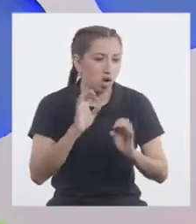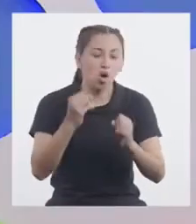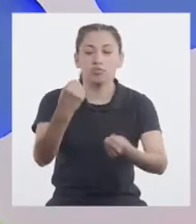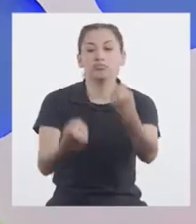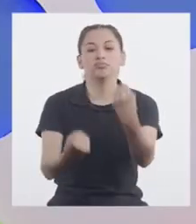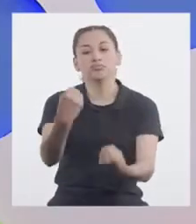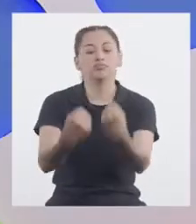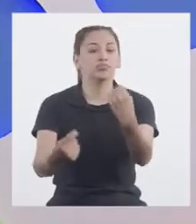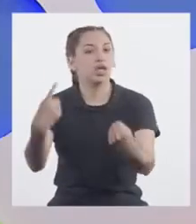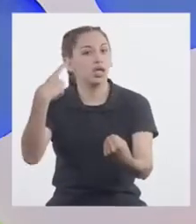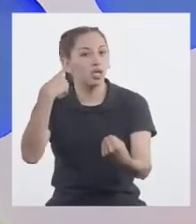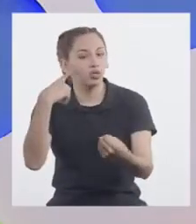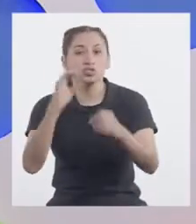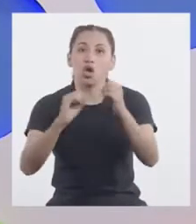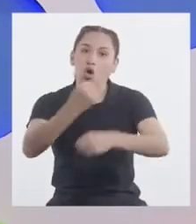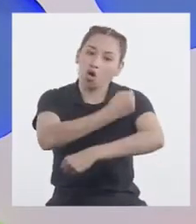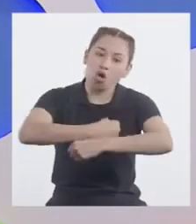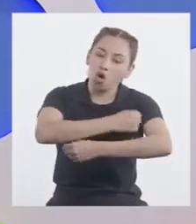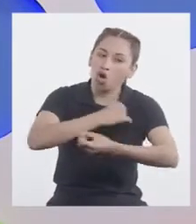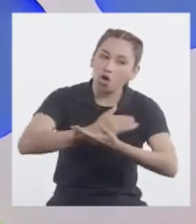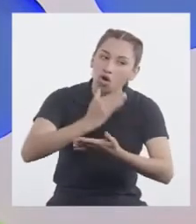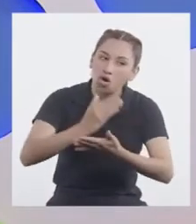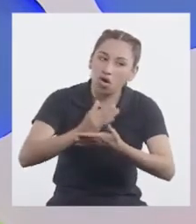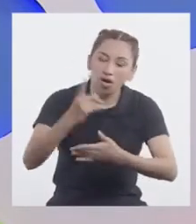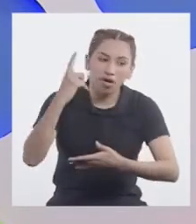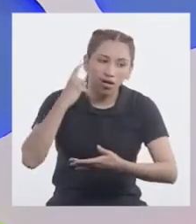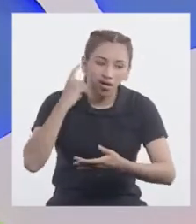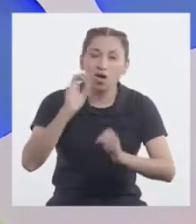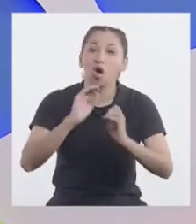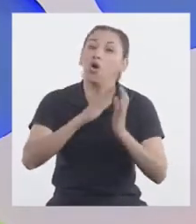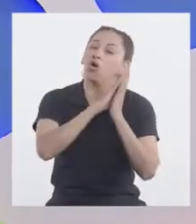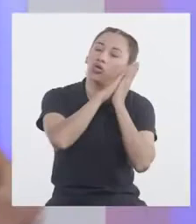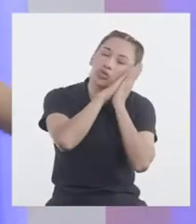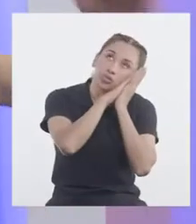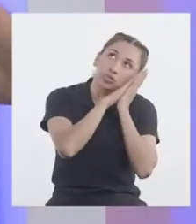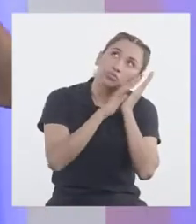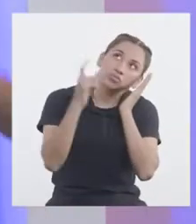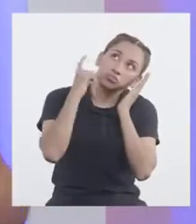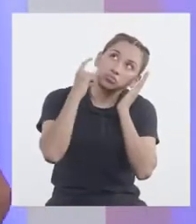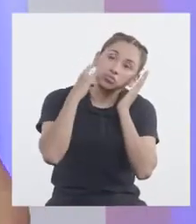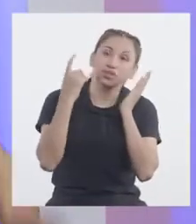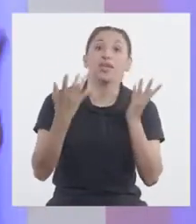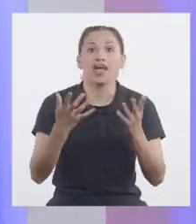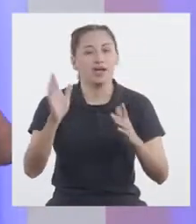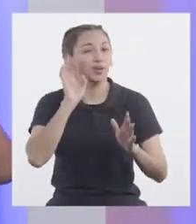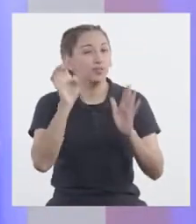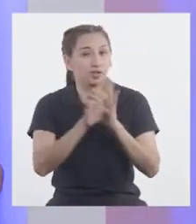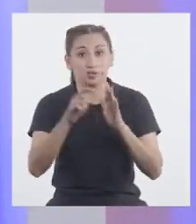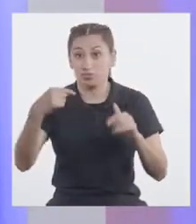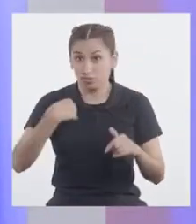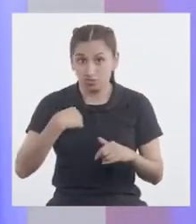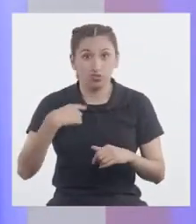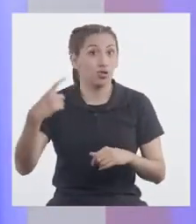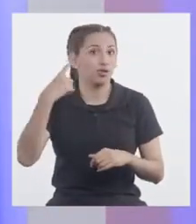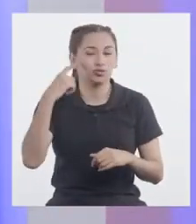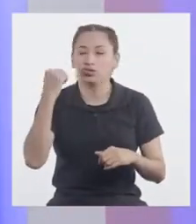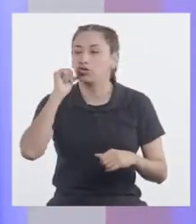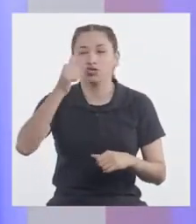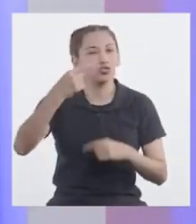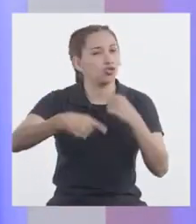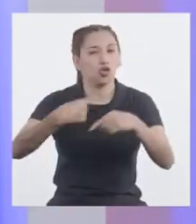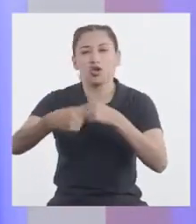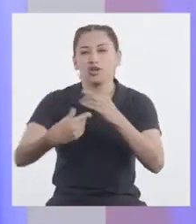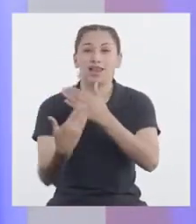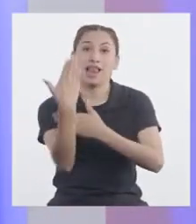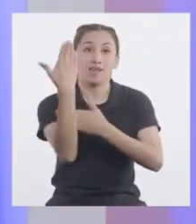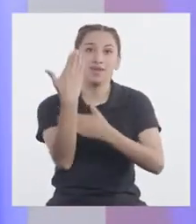esté manejando o cocinando, o simplemente cuando quiera descansar. Yo, por ejemplo, escucho mis podcasts todas